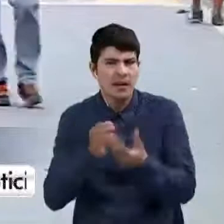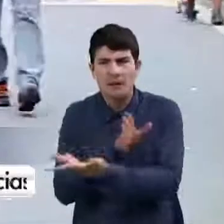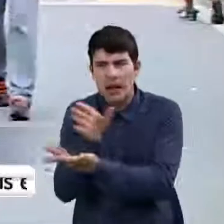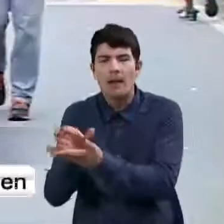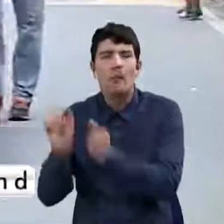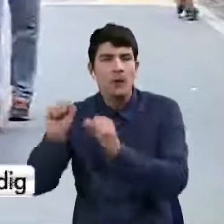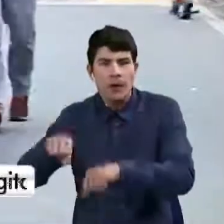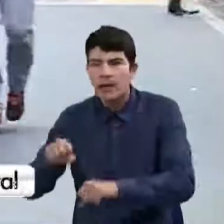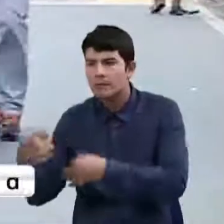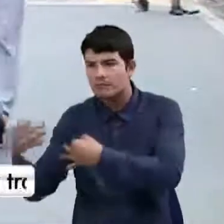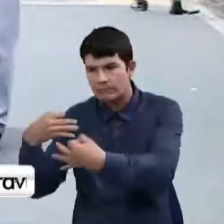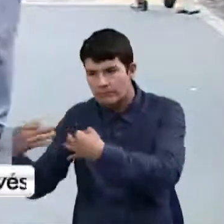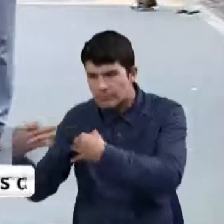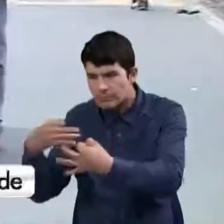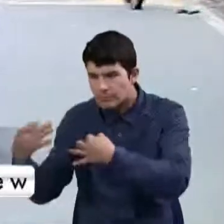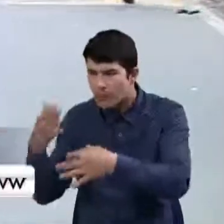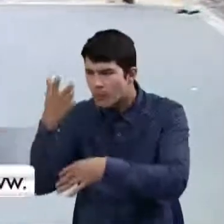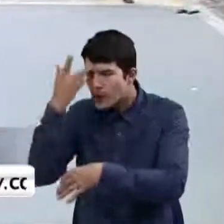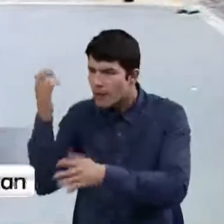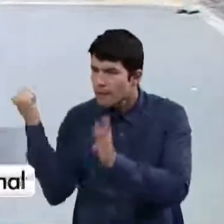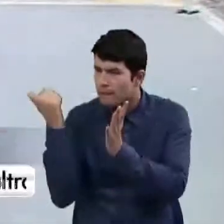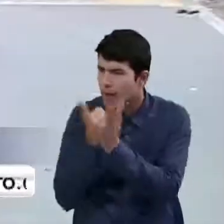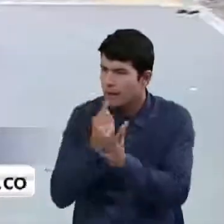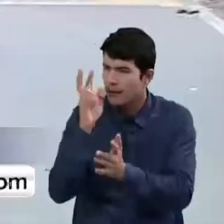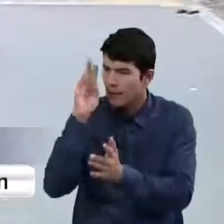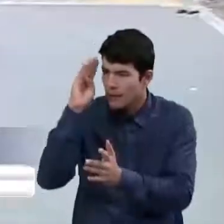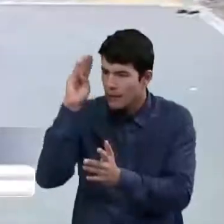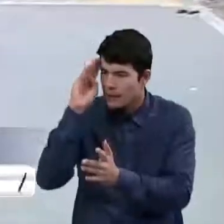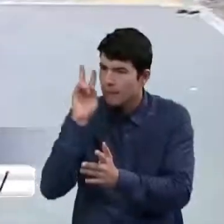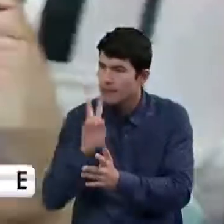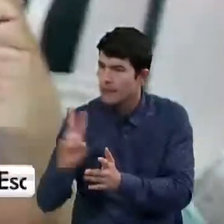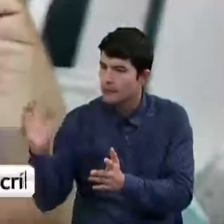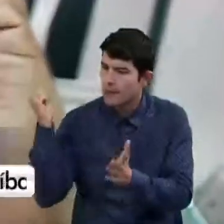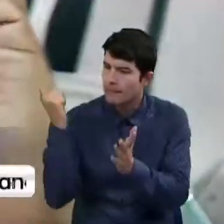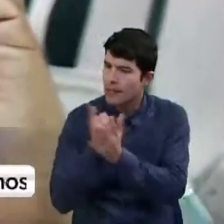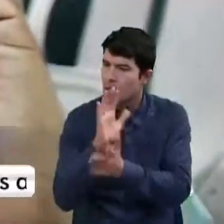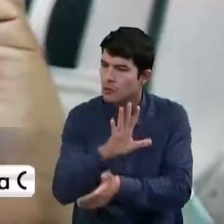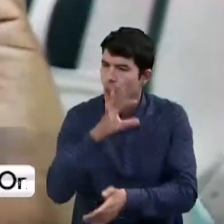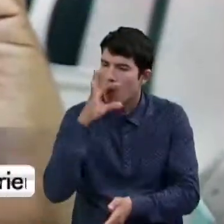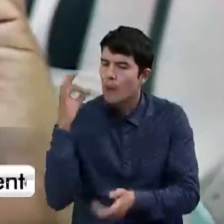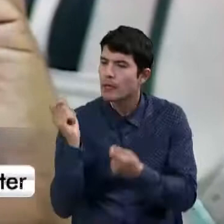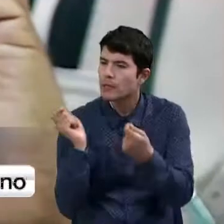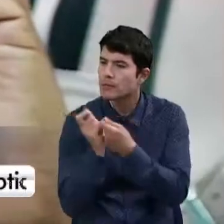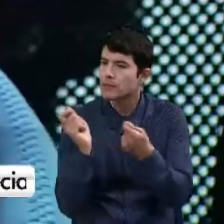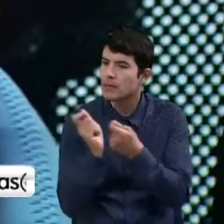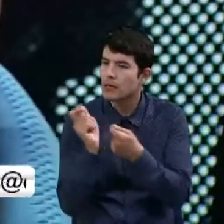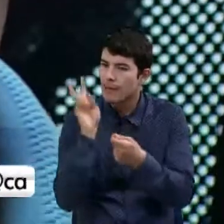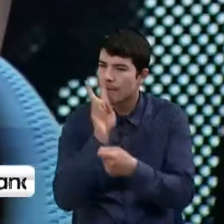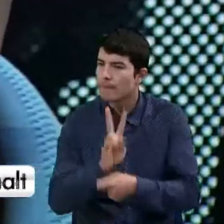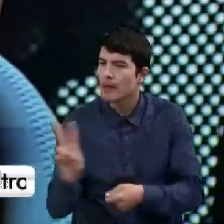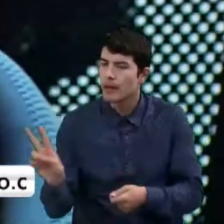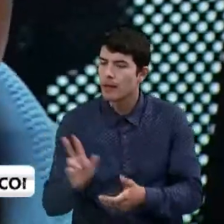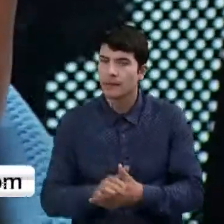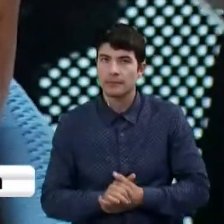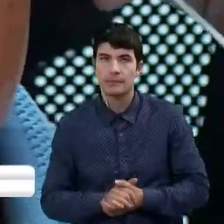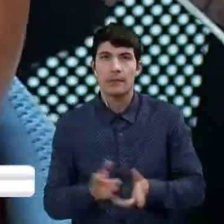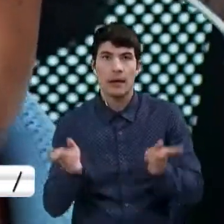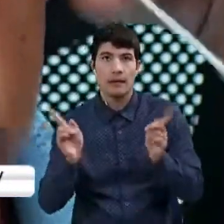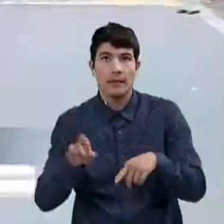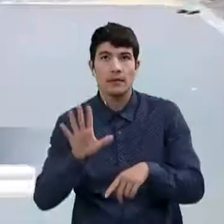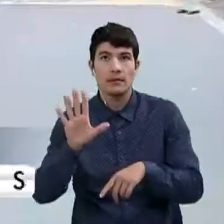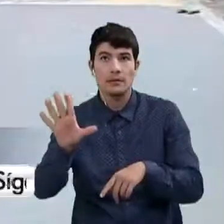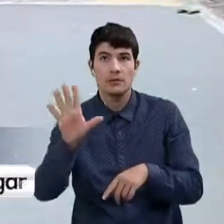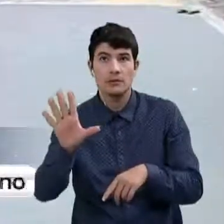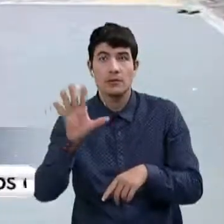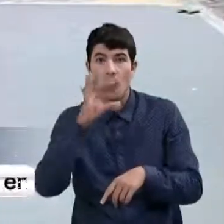situaciones que se han dado antes declaraciones por parte y parte de los dos gobiernos también en las últimas horas se dio la libertad del conductor que habría